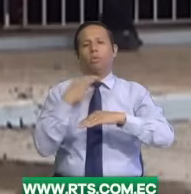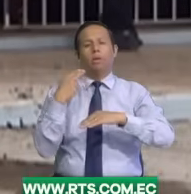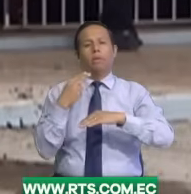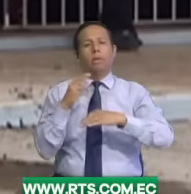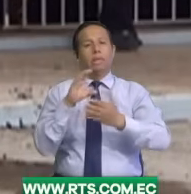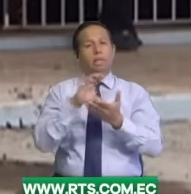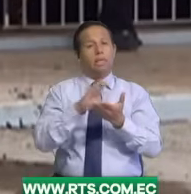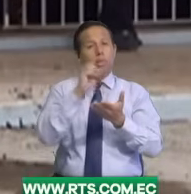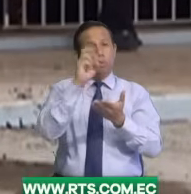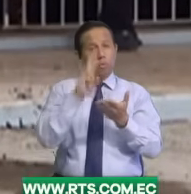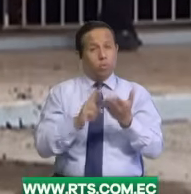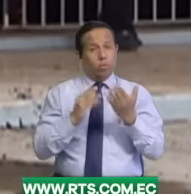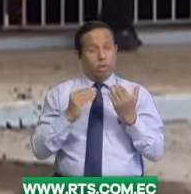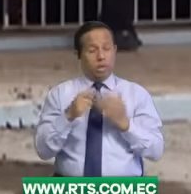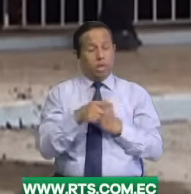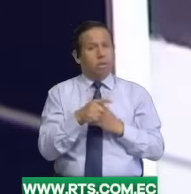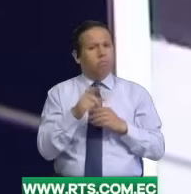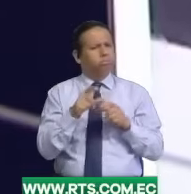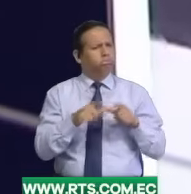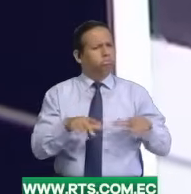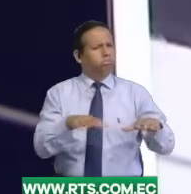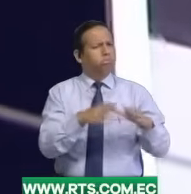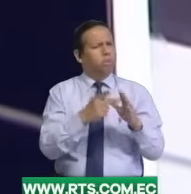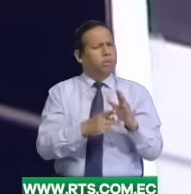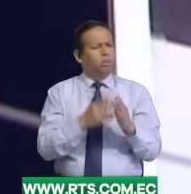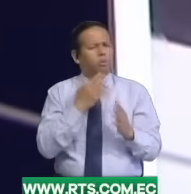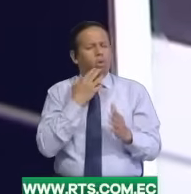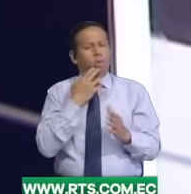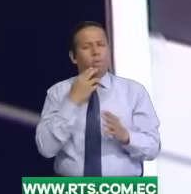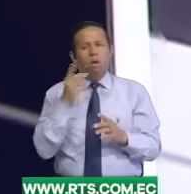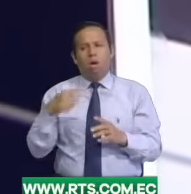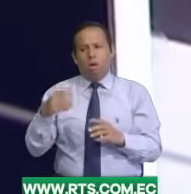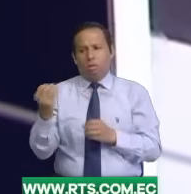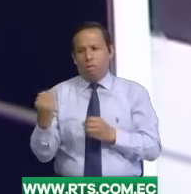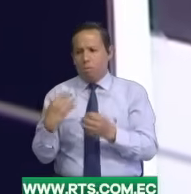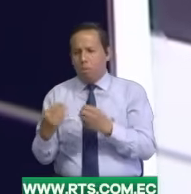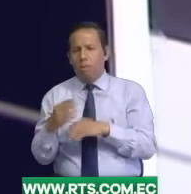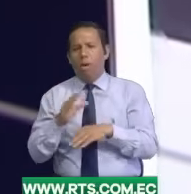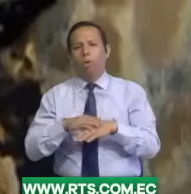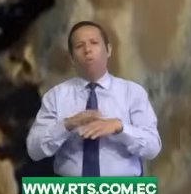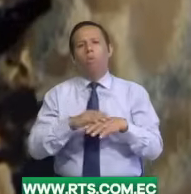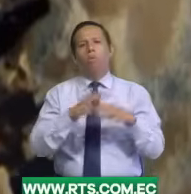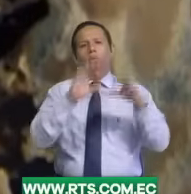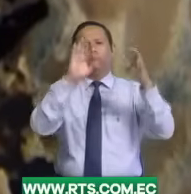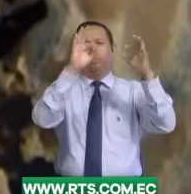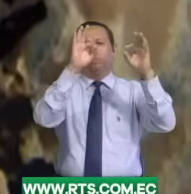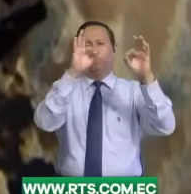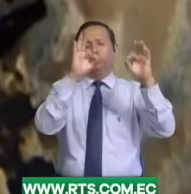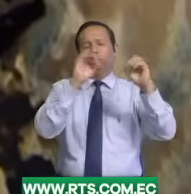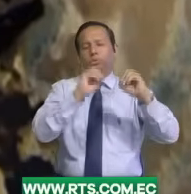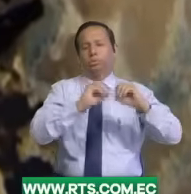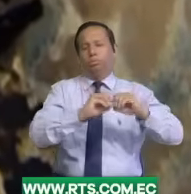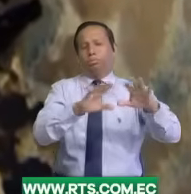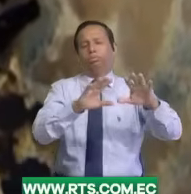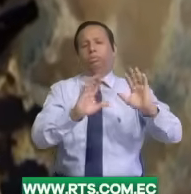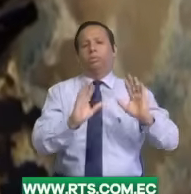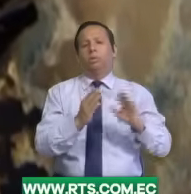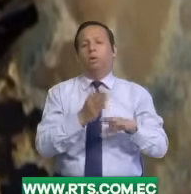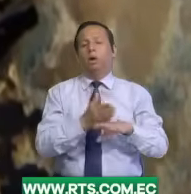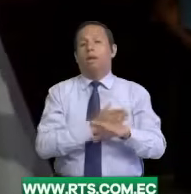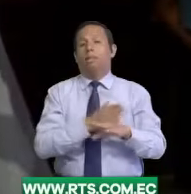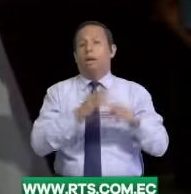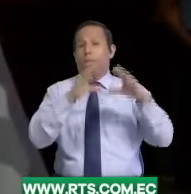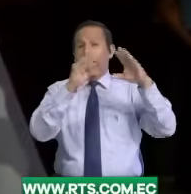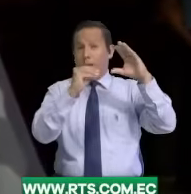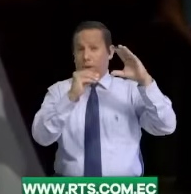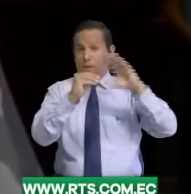sur de Guayaquil, donde las principales hipótesis direccionan eso a un cortocircuito por un dispositivo conectado durante el corte de energía.